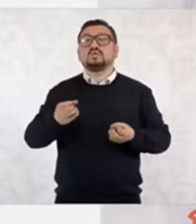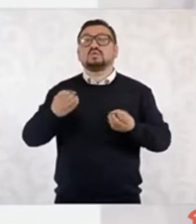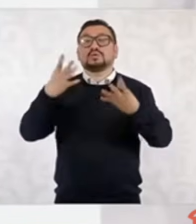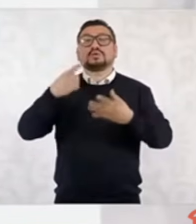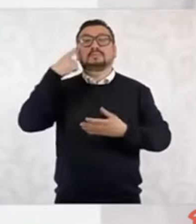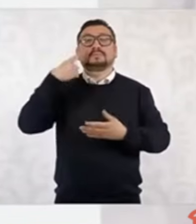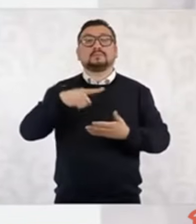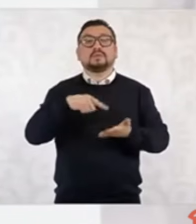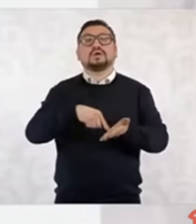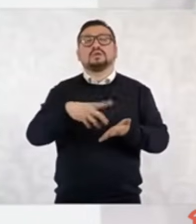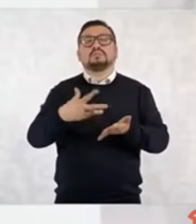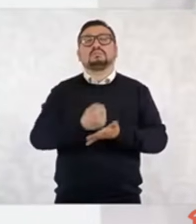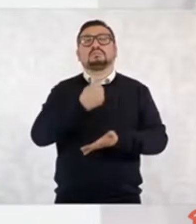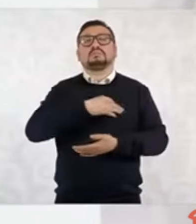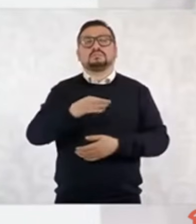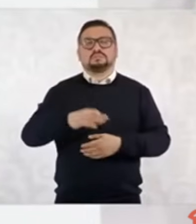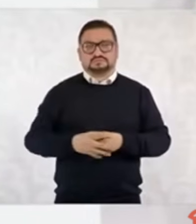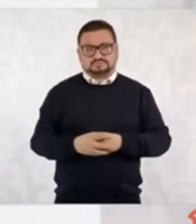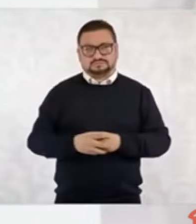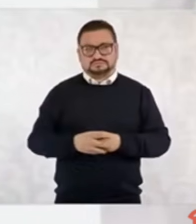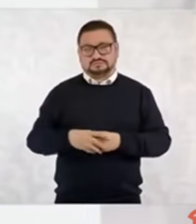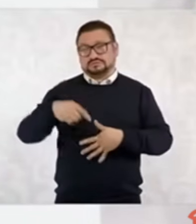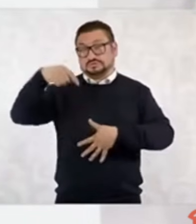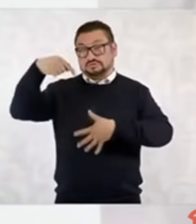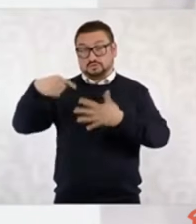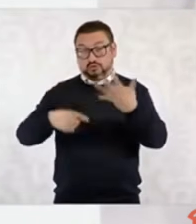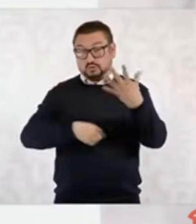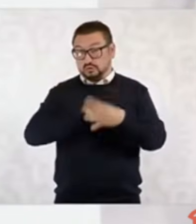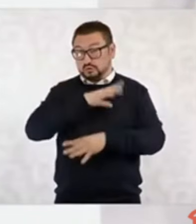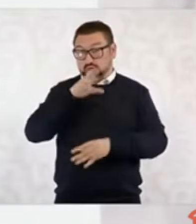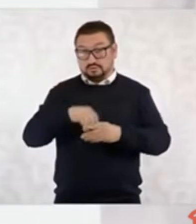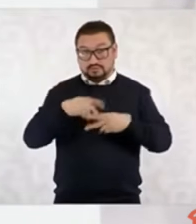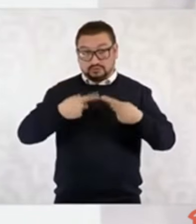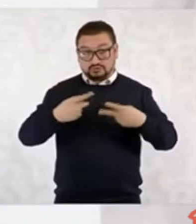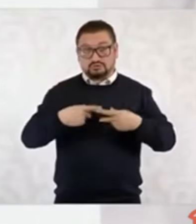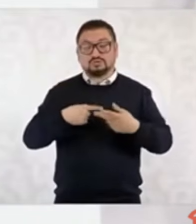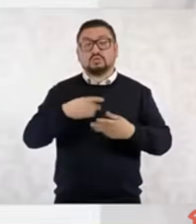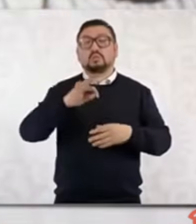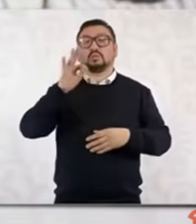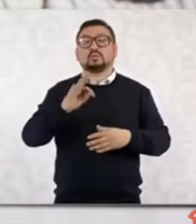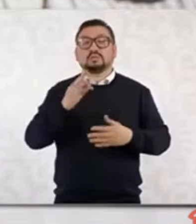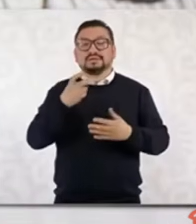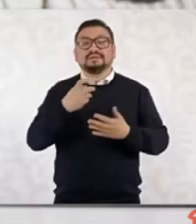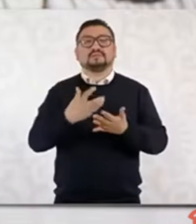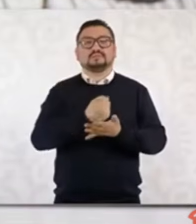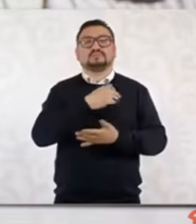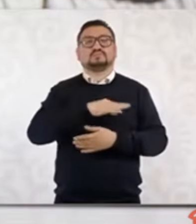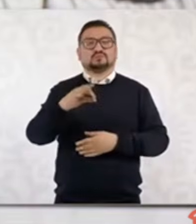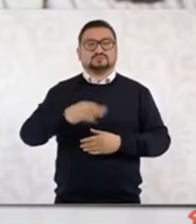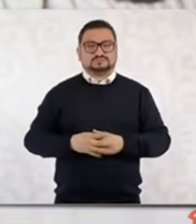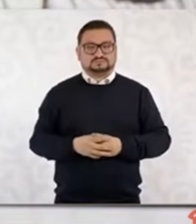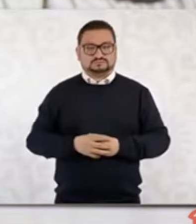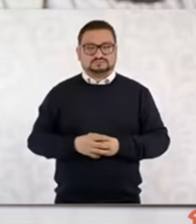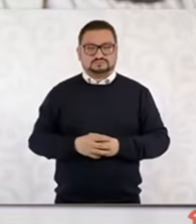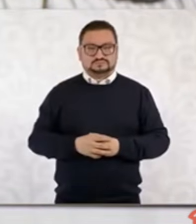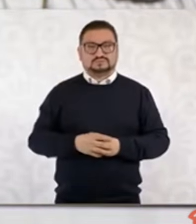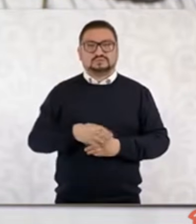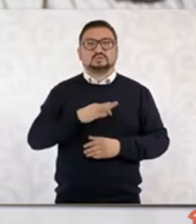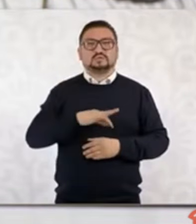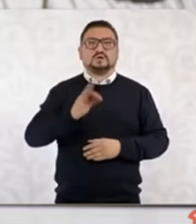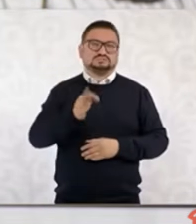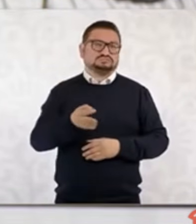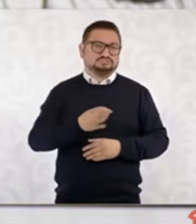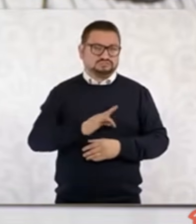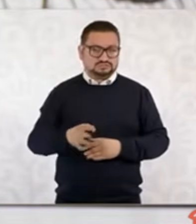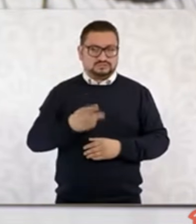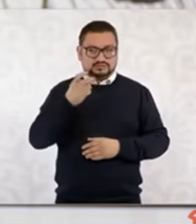votación del padrón para que pueda ser vinculatoria, es decir, que se acepte. Entonces,